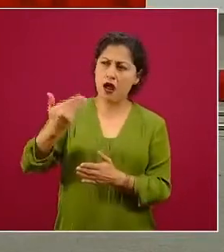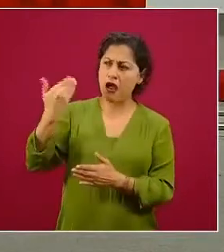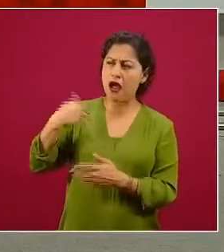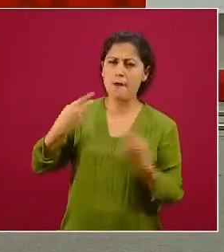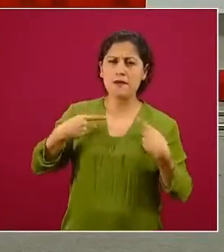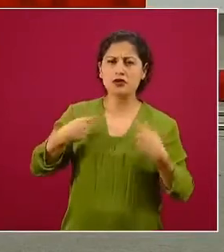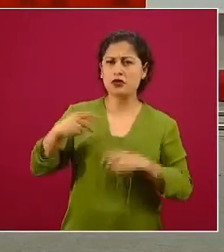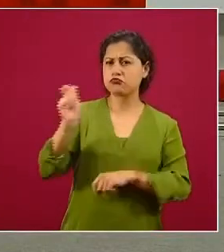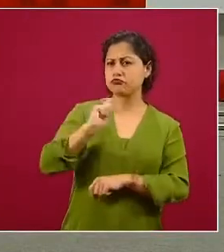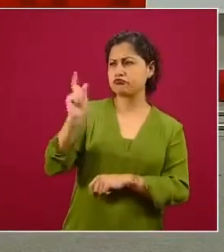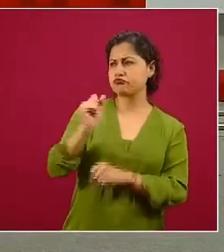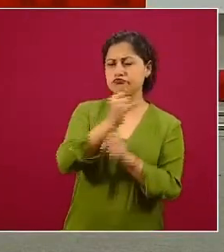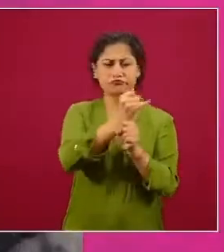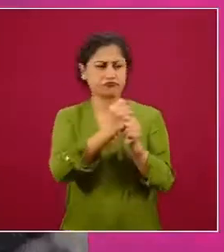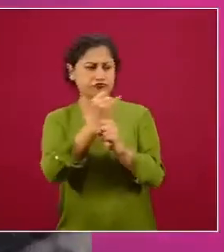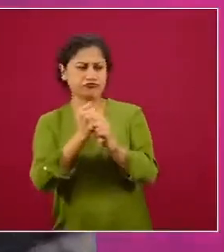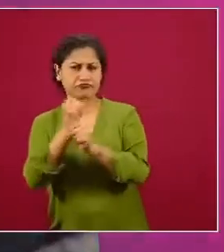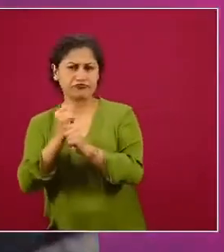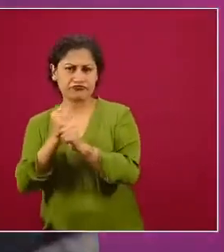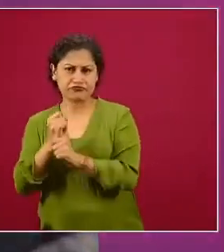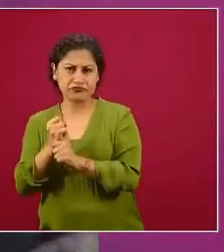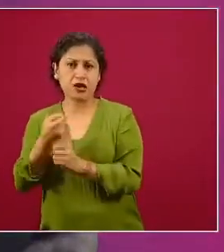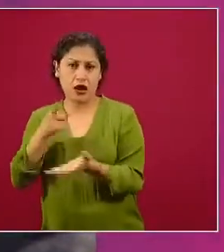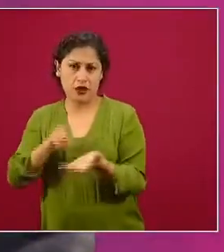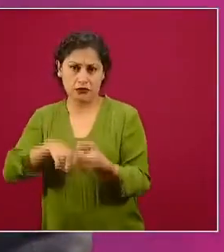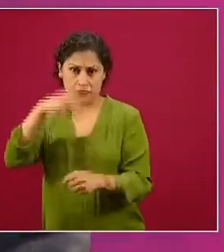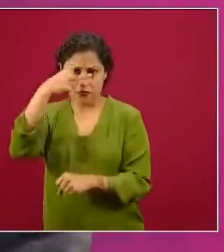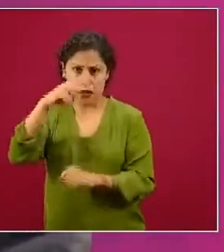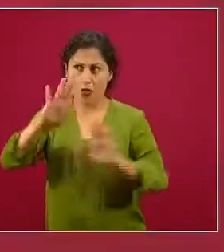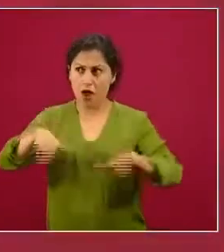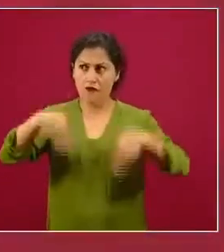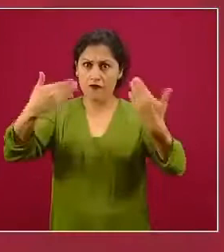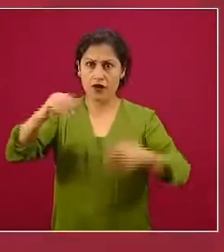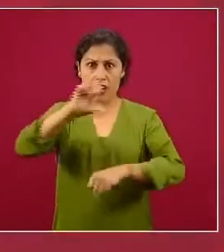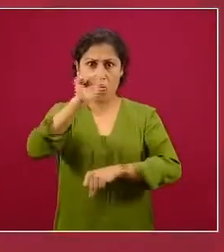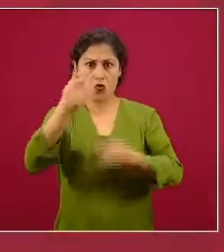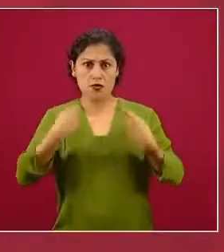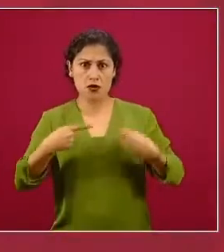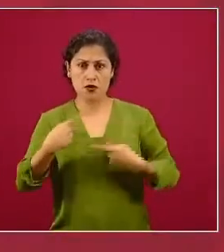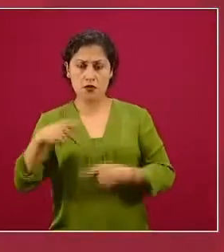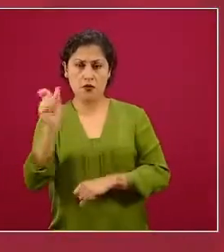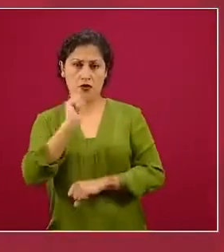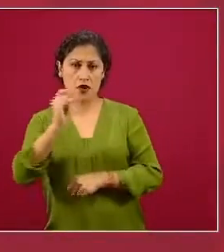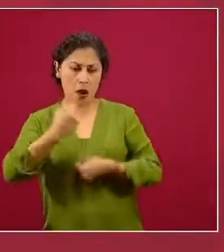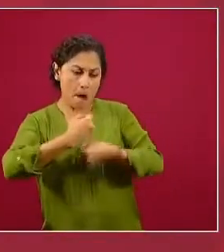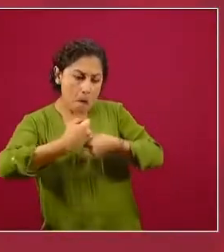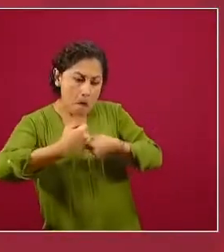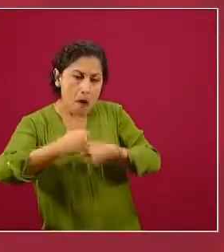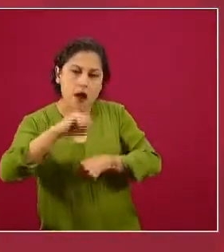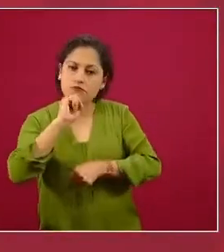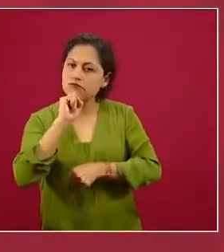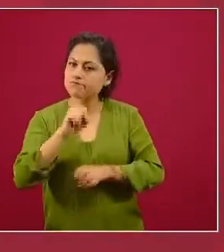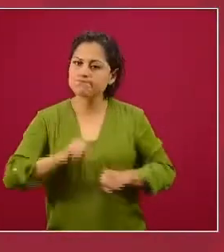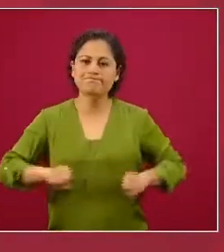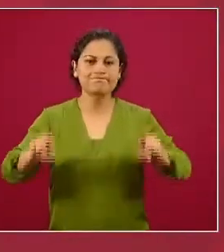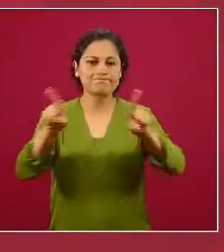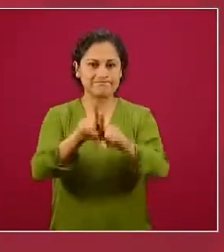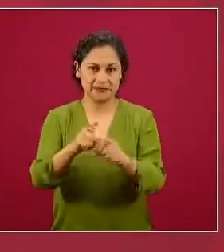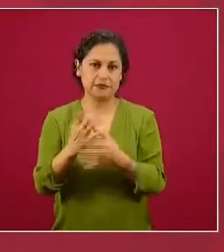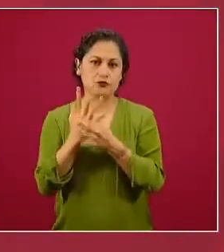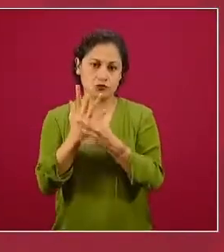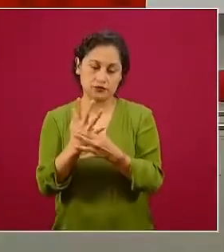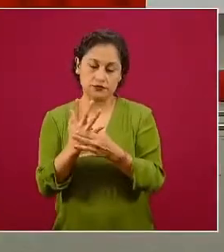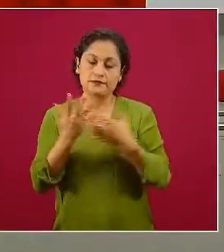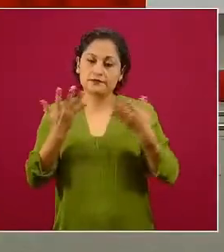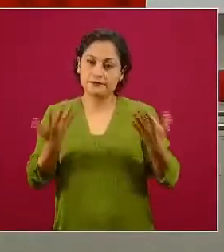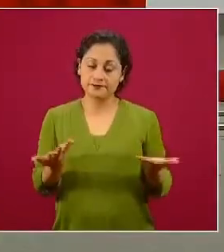en México y fuera de México. Hay otros segmentos de la población que afortunadamente no tienen que